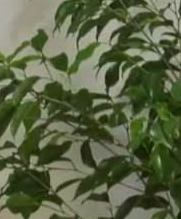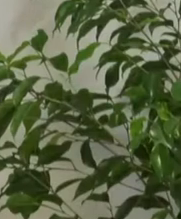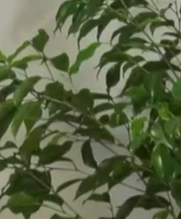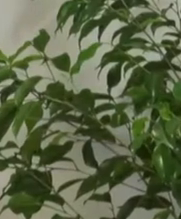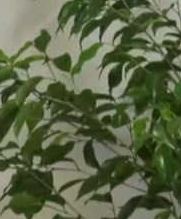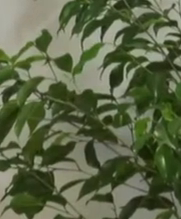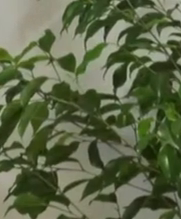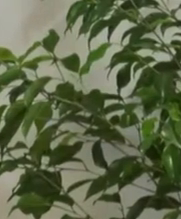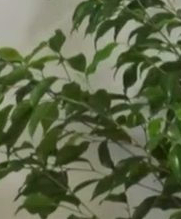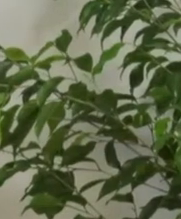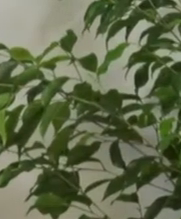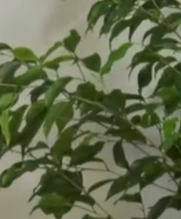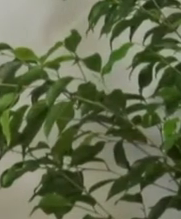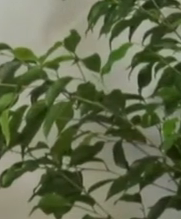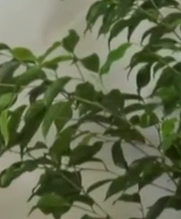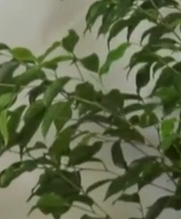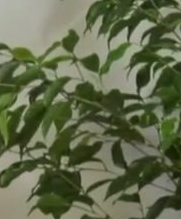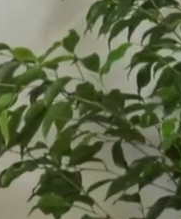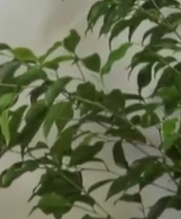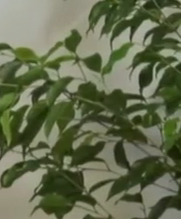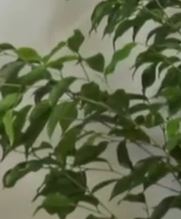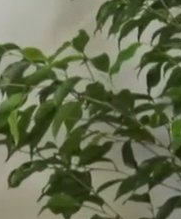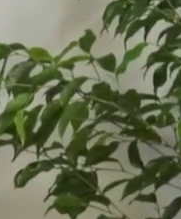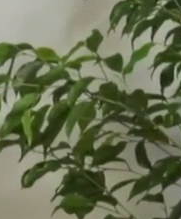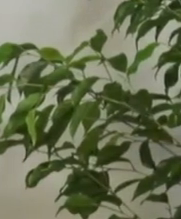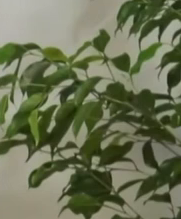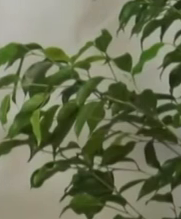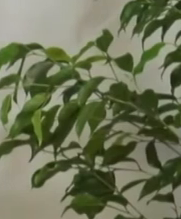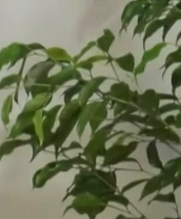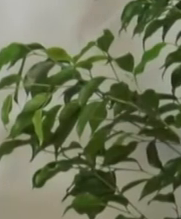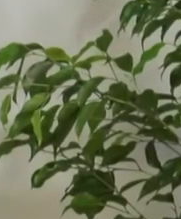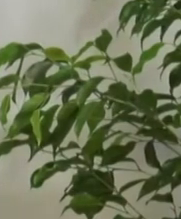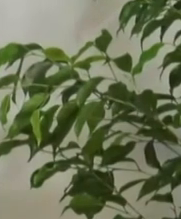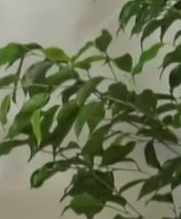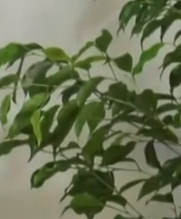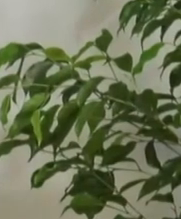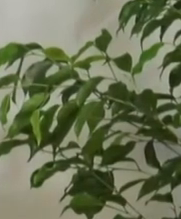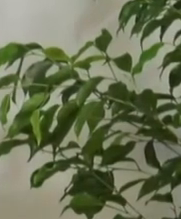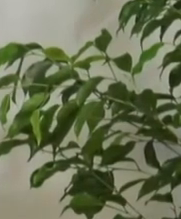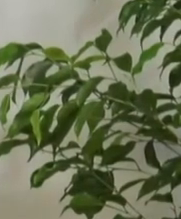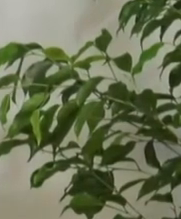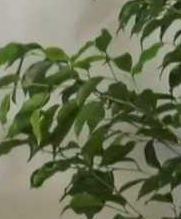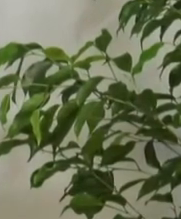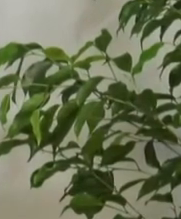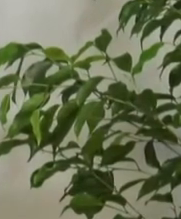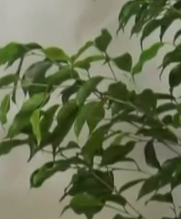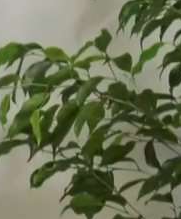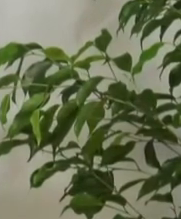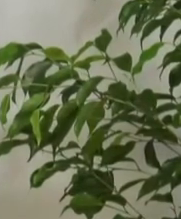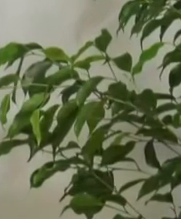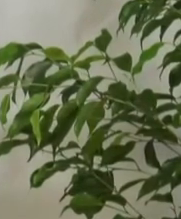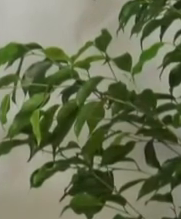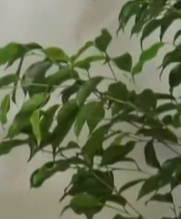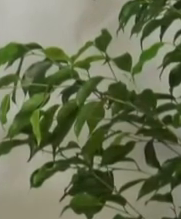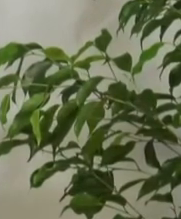uno de los grandes retos que tenemos por delante para poder competir y ahí el gobierno de mi gobierno el gobierno